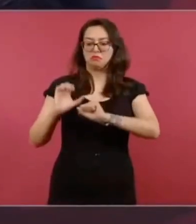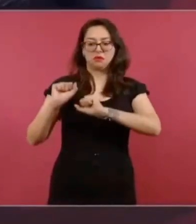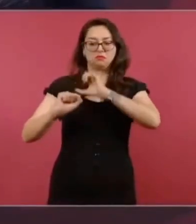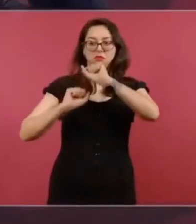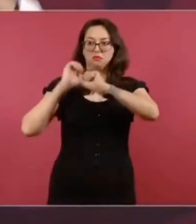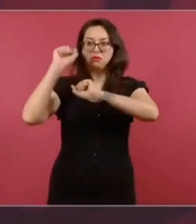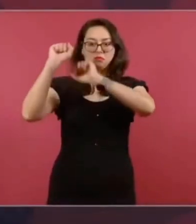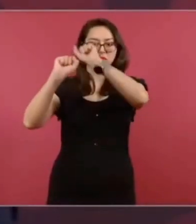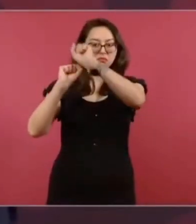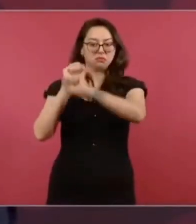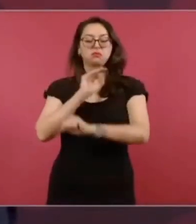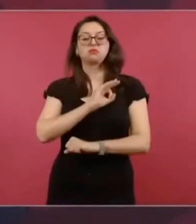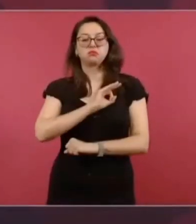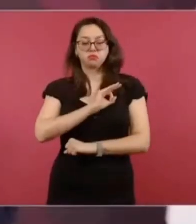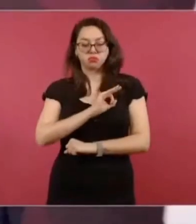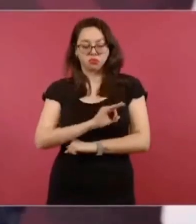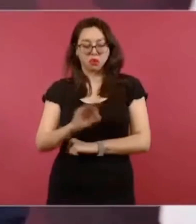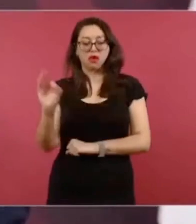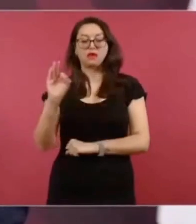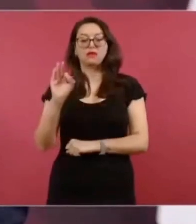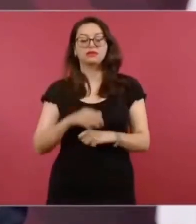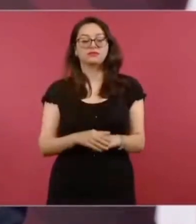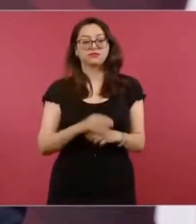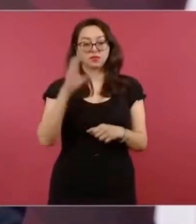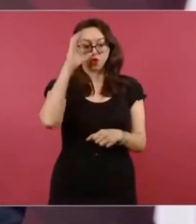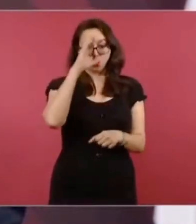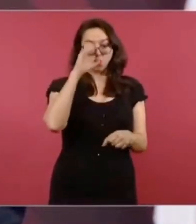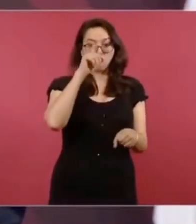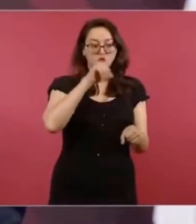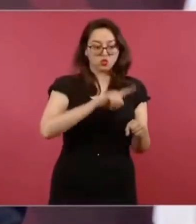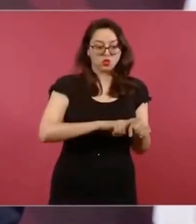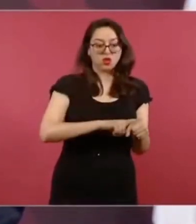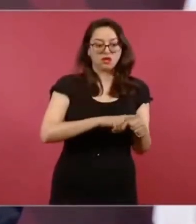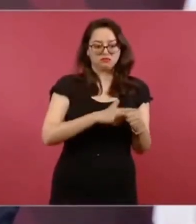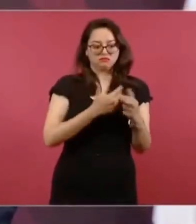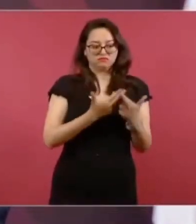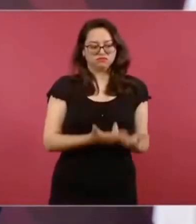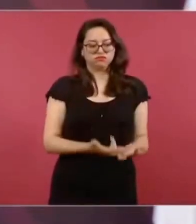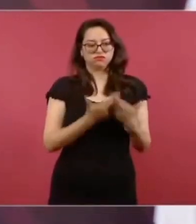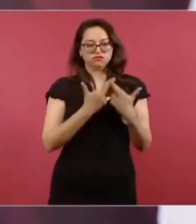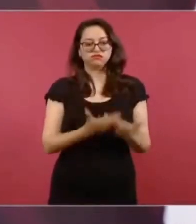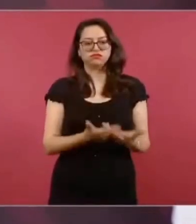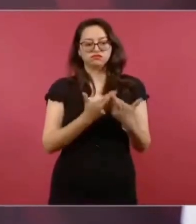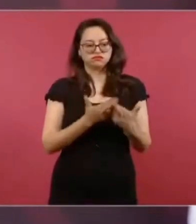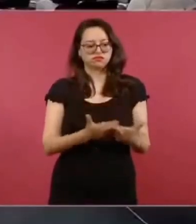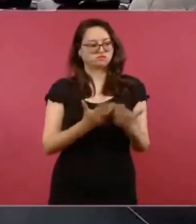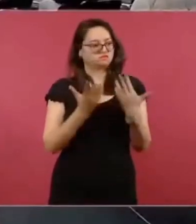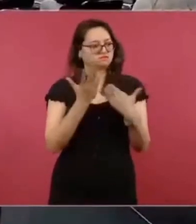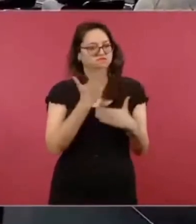potencia, pero también en lo económico y en lo social. Lo social ya somos, ¿eh?